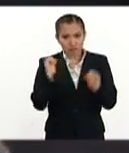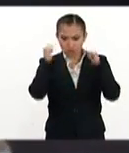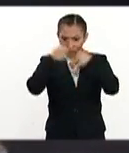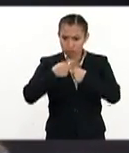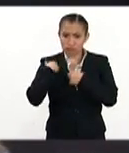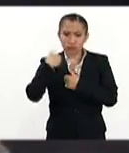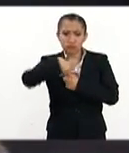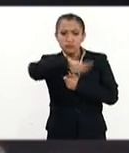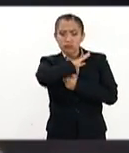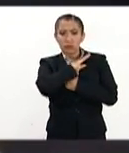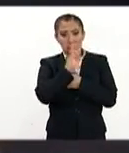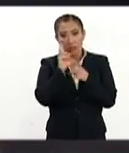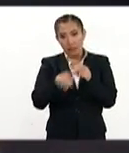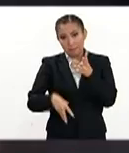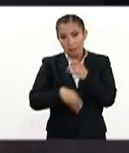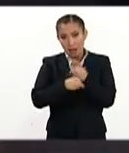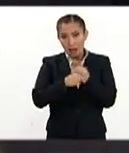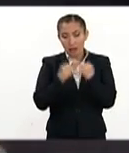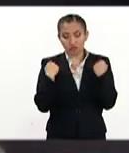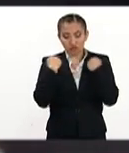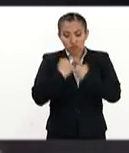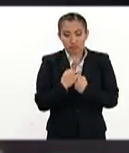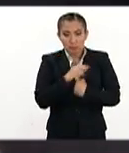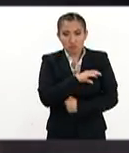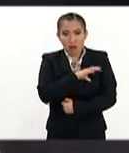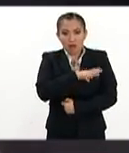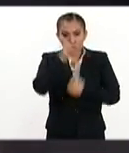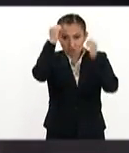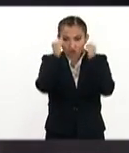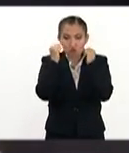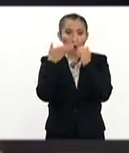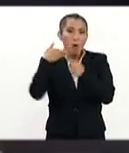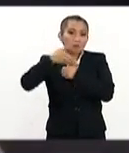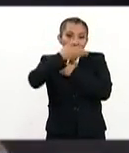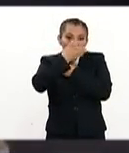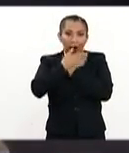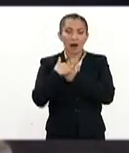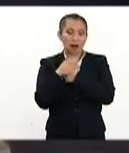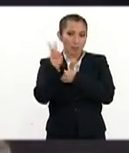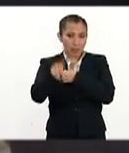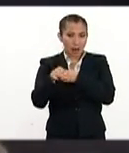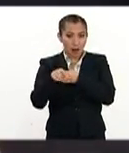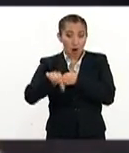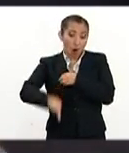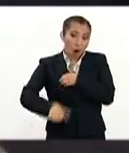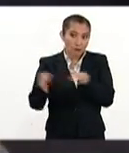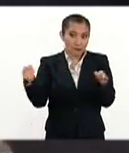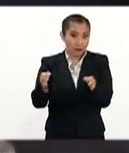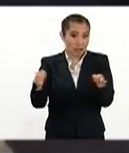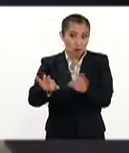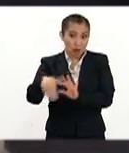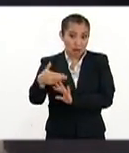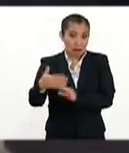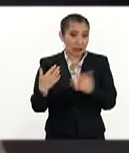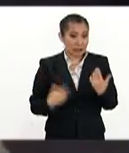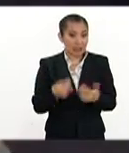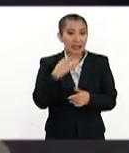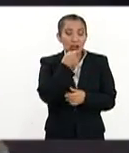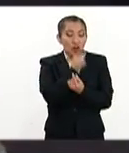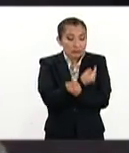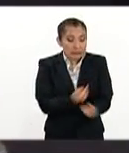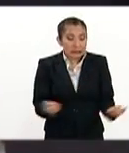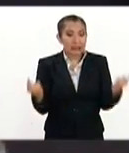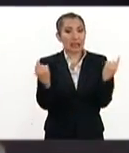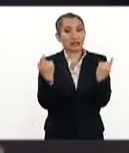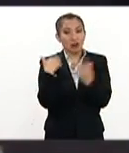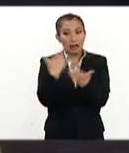abrigados, no está de más que les ponga una chamarrita extra, un gorro, una bufanda, ya que está haciendo pues el día de hoy mucho frío y pues a los pequeñines